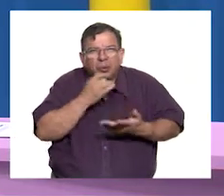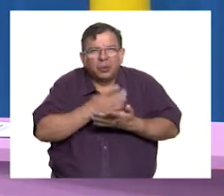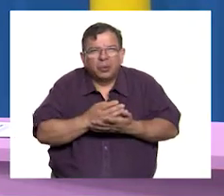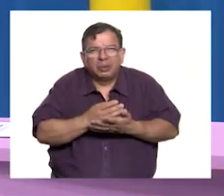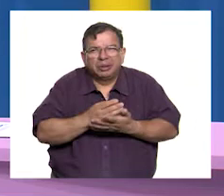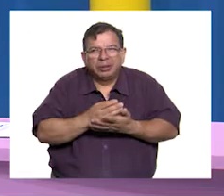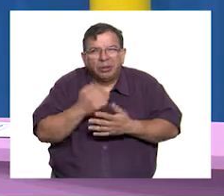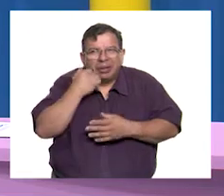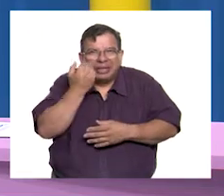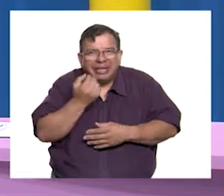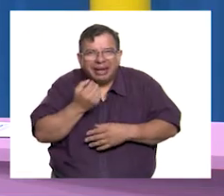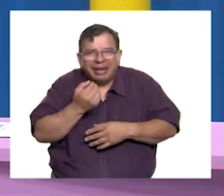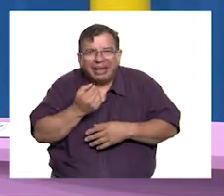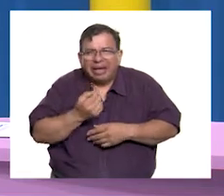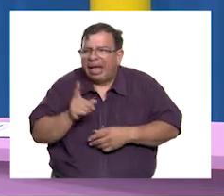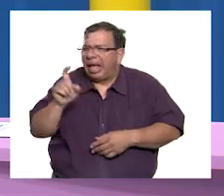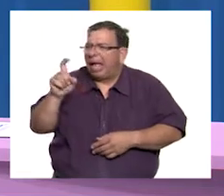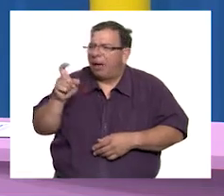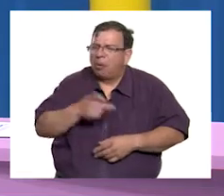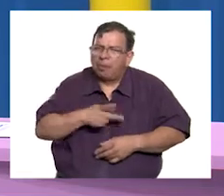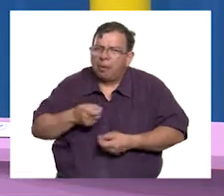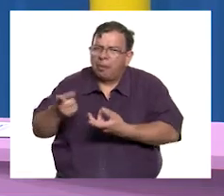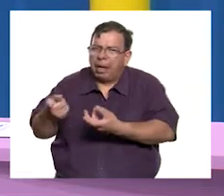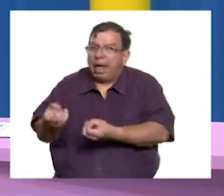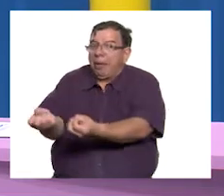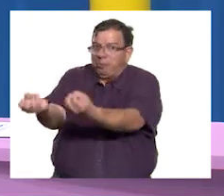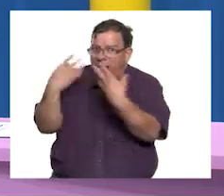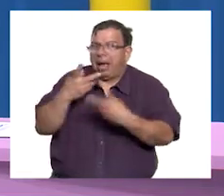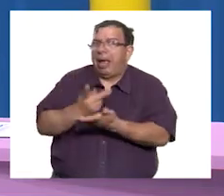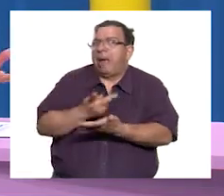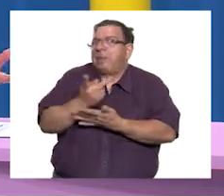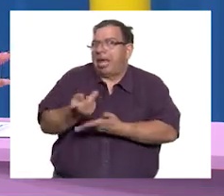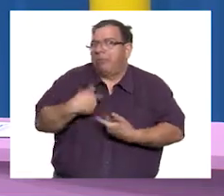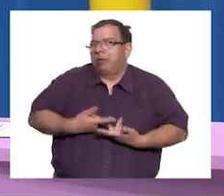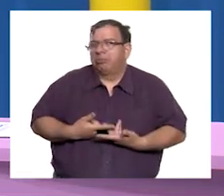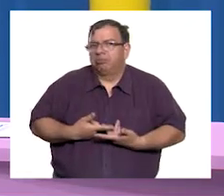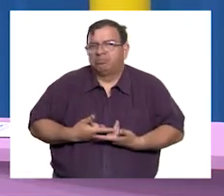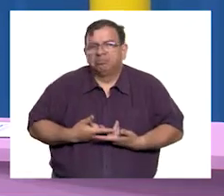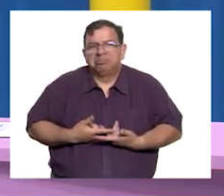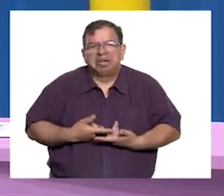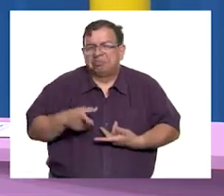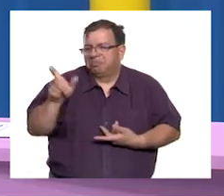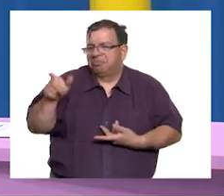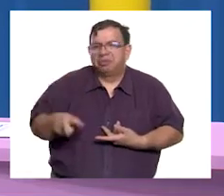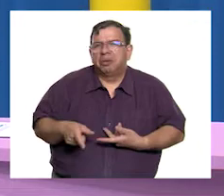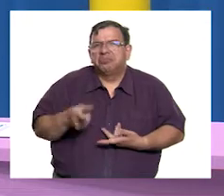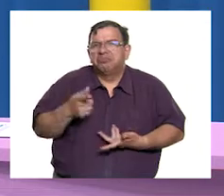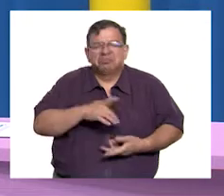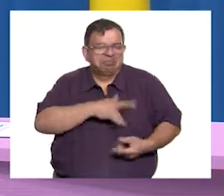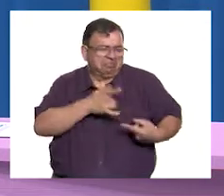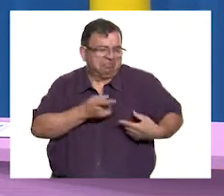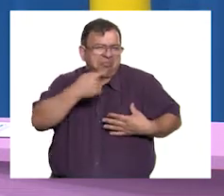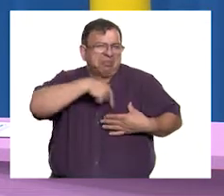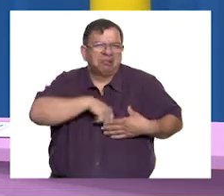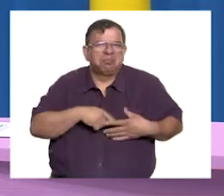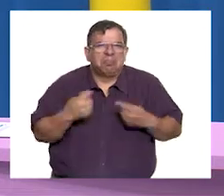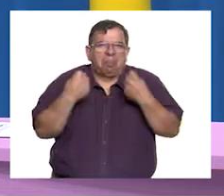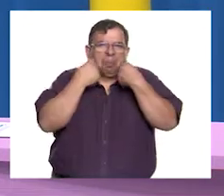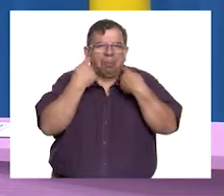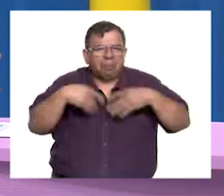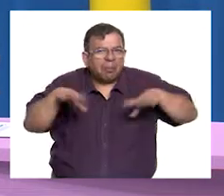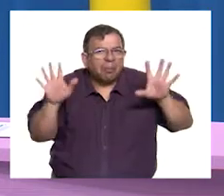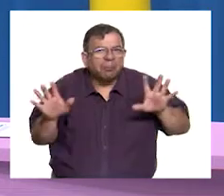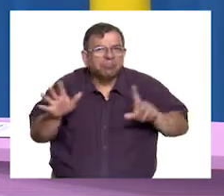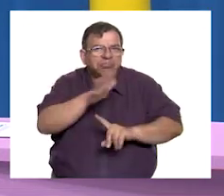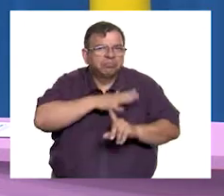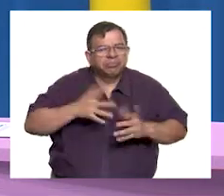cumplir su objetivo, dar agua a la pobre mujer para recibir un premio, pero pues no toma en cuenta los sentimientos o las necesidades de las personas que